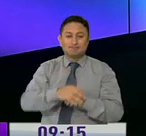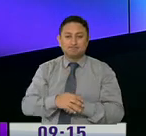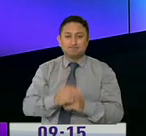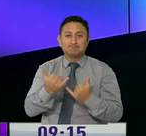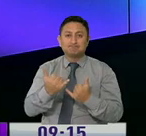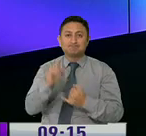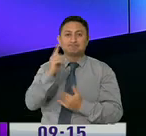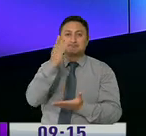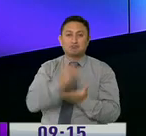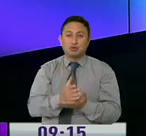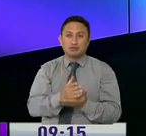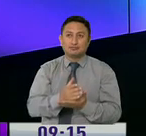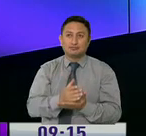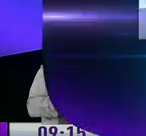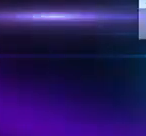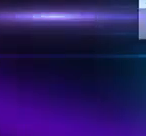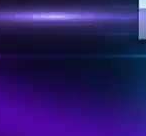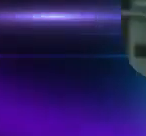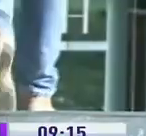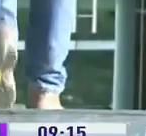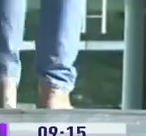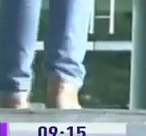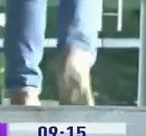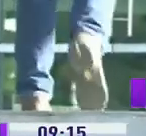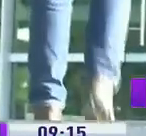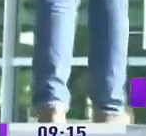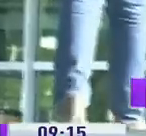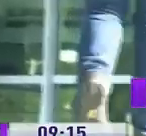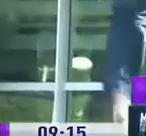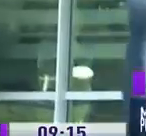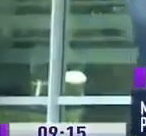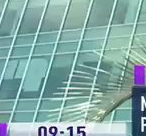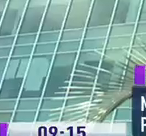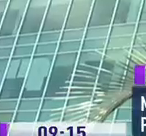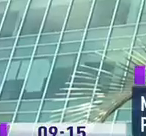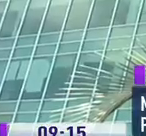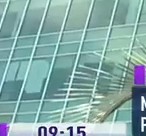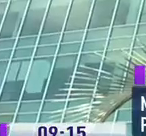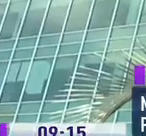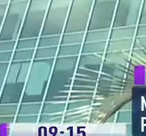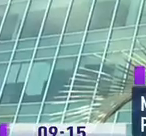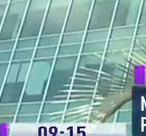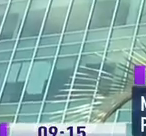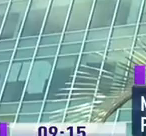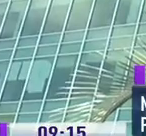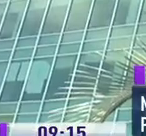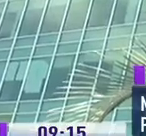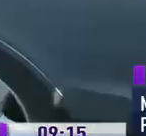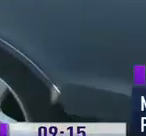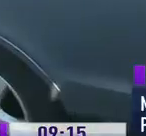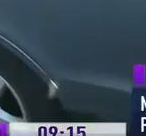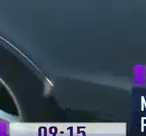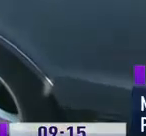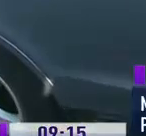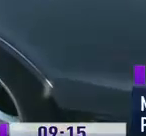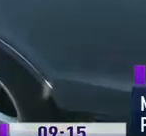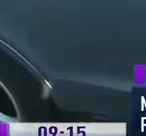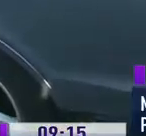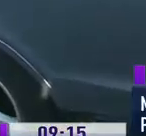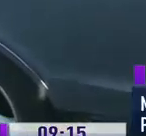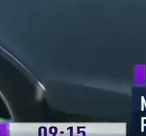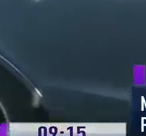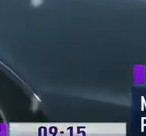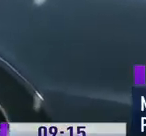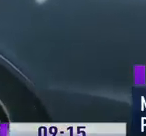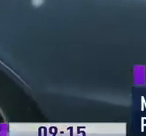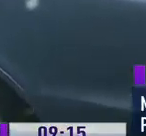de hacer una pausa en este, el primer noticiero de la comunidad. Ya venimos con más. Les contamos que los militares son sometidos a análisis morfológicos por